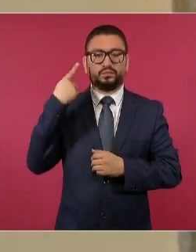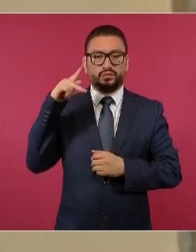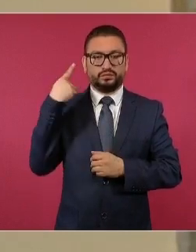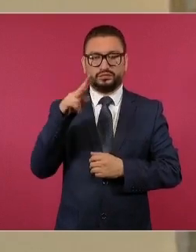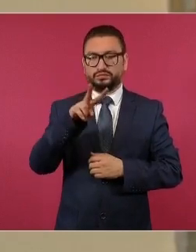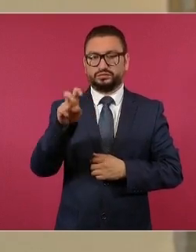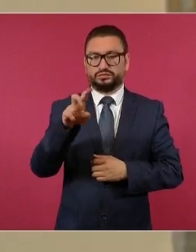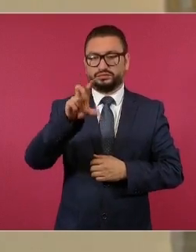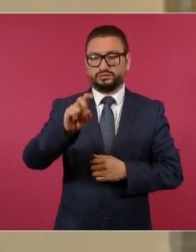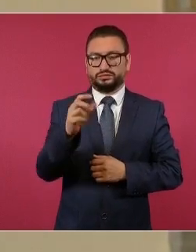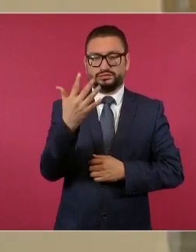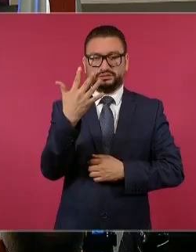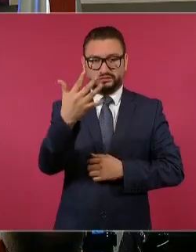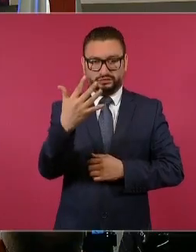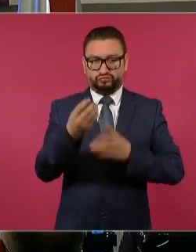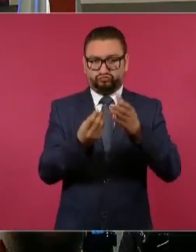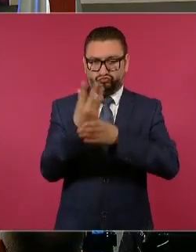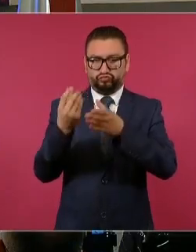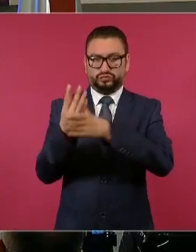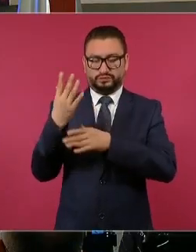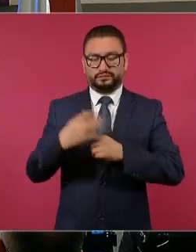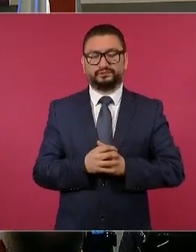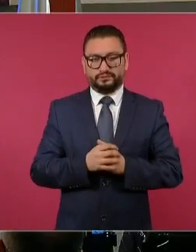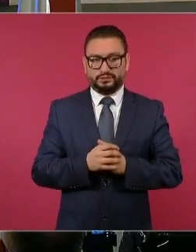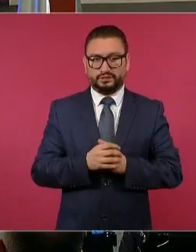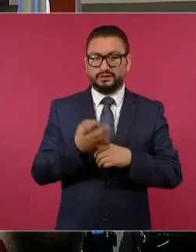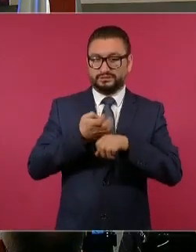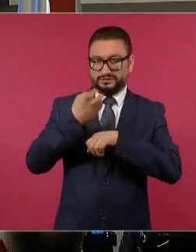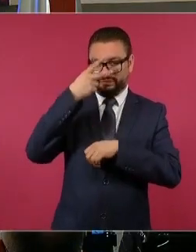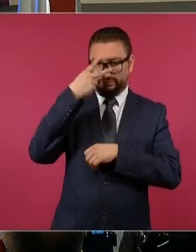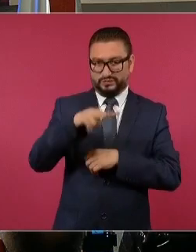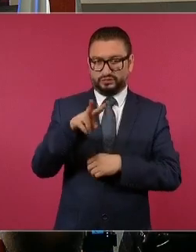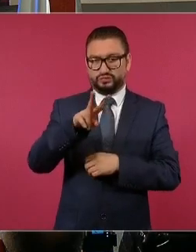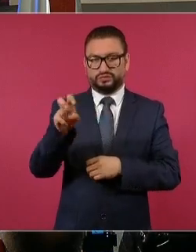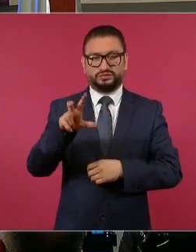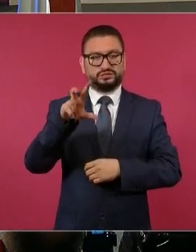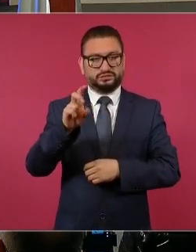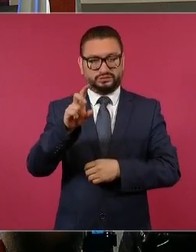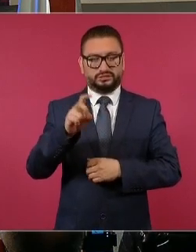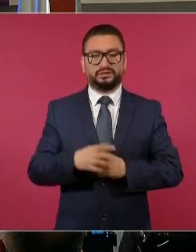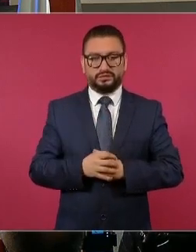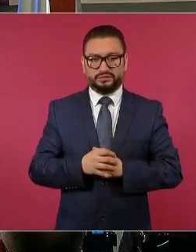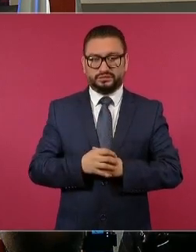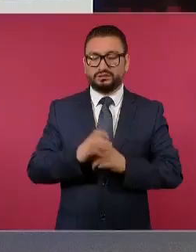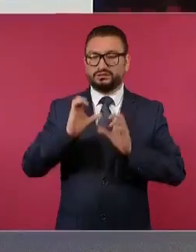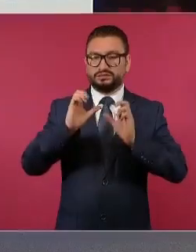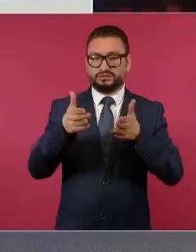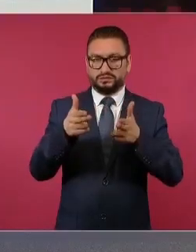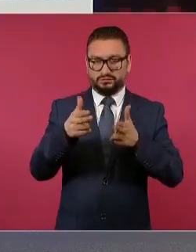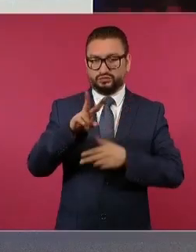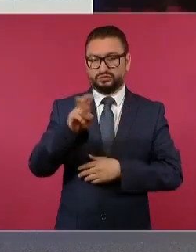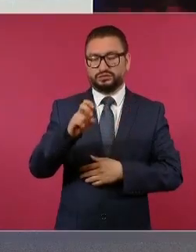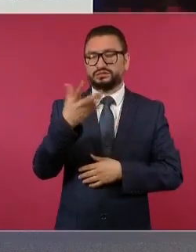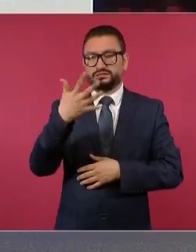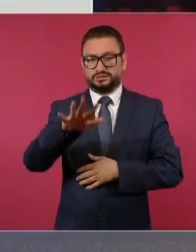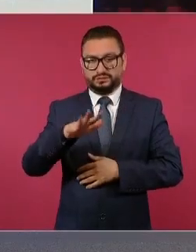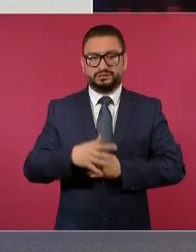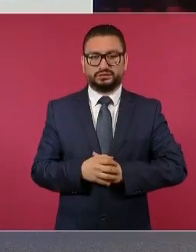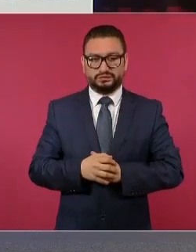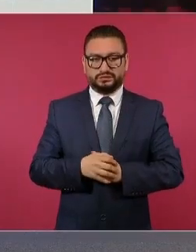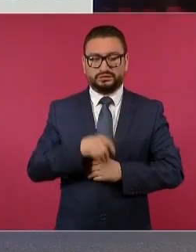con 235 nuevas sucursales, el Estado de México con 230, Chiapas con 210